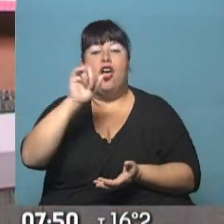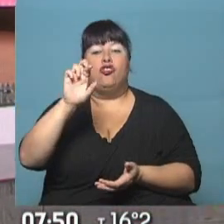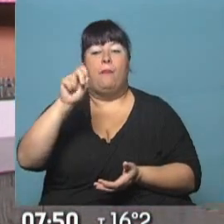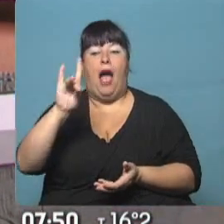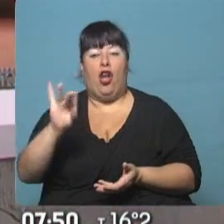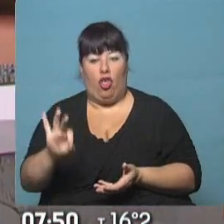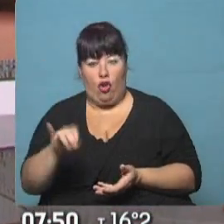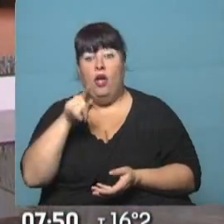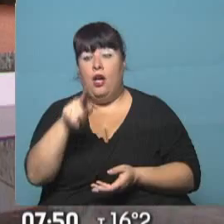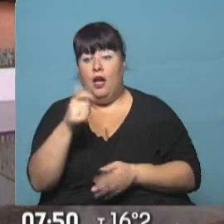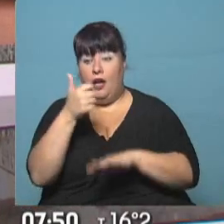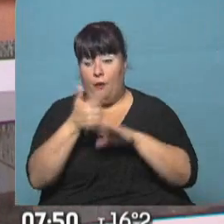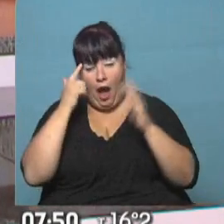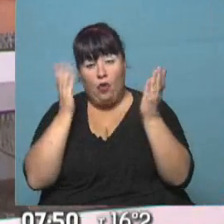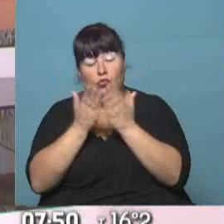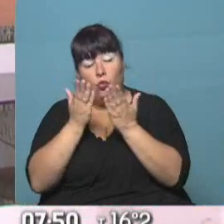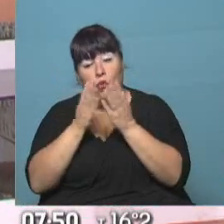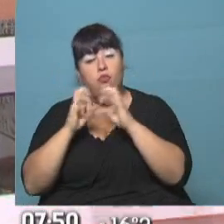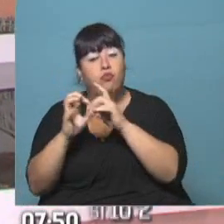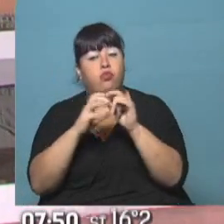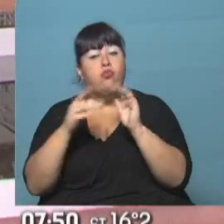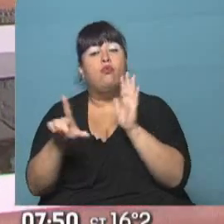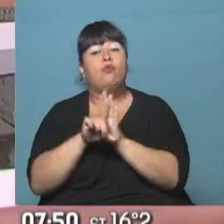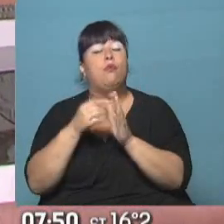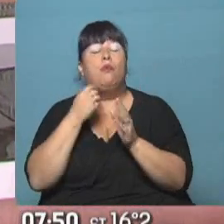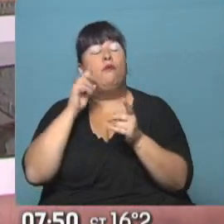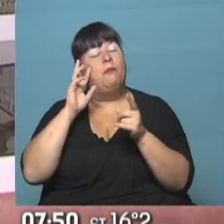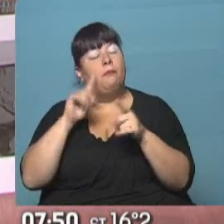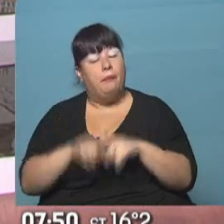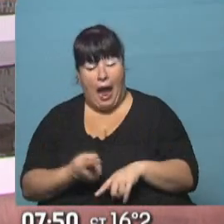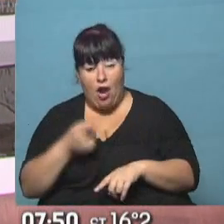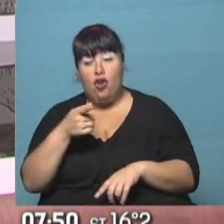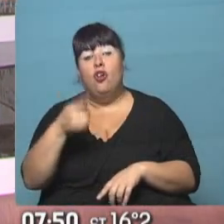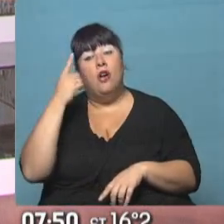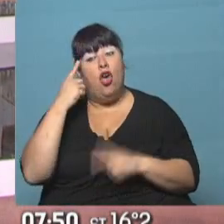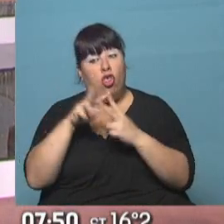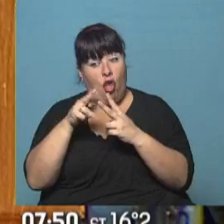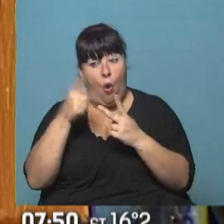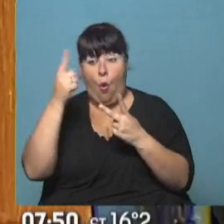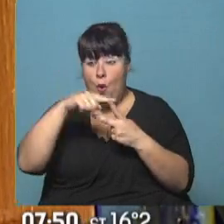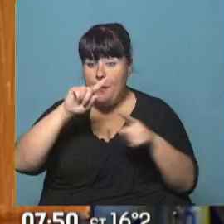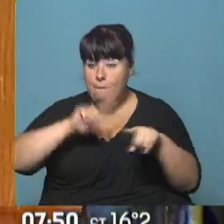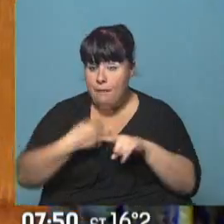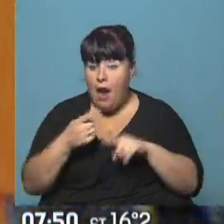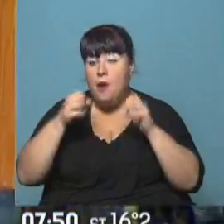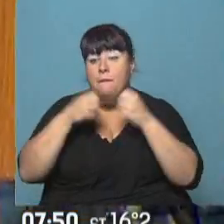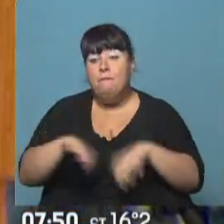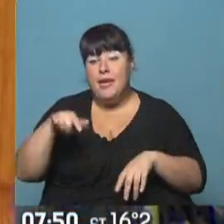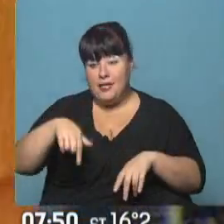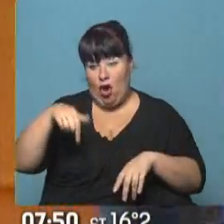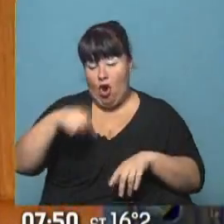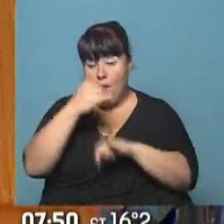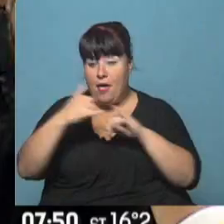Aso Pardo. Allí estarán analizando la posibilidad de una medida de fuerza. Hay dos opciones. La primera, un paro a partir de